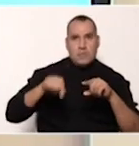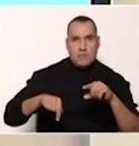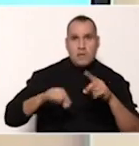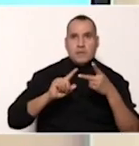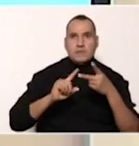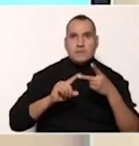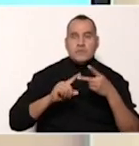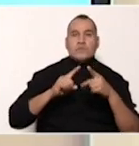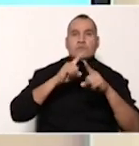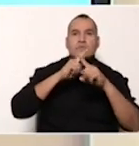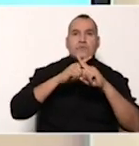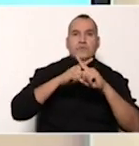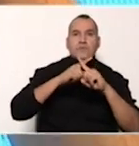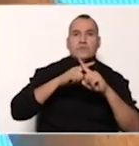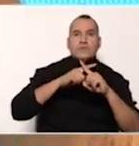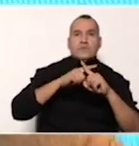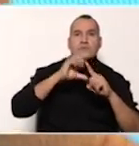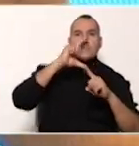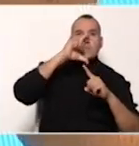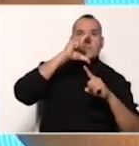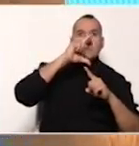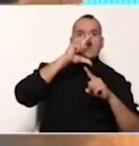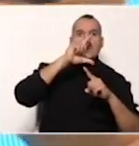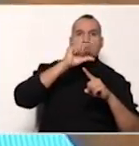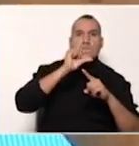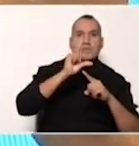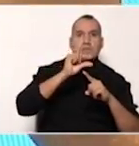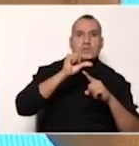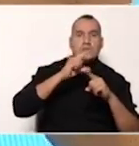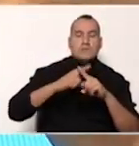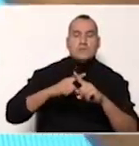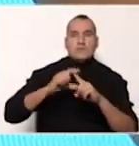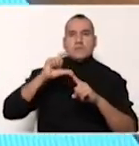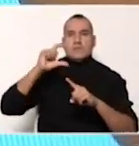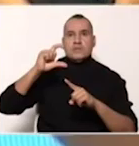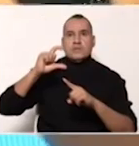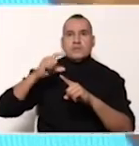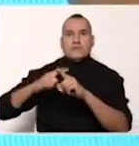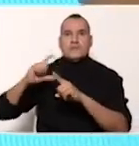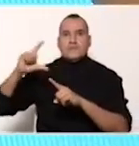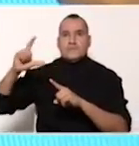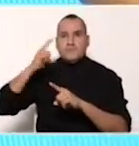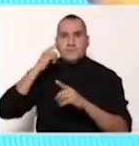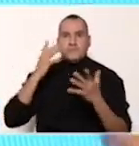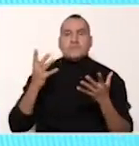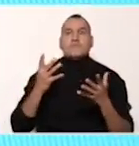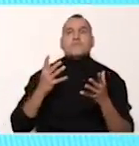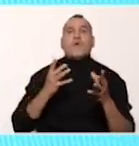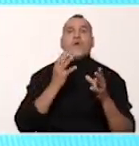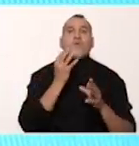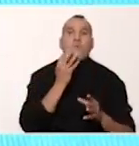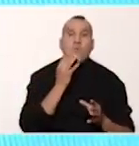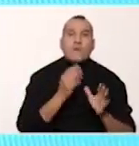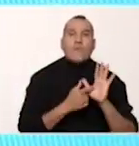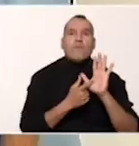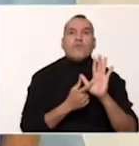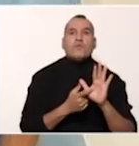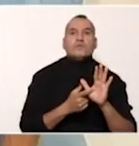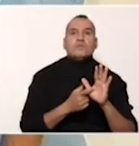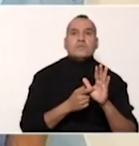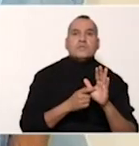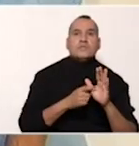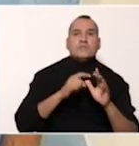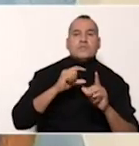a poner un ejemplo de un polinomio que está ordenado creciente. Un polinomio está